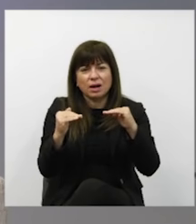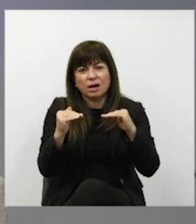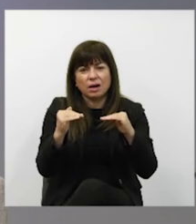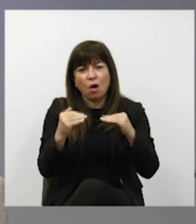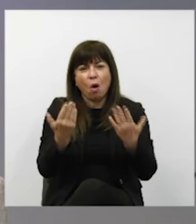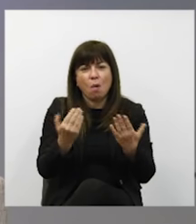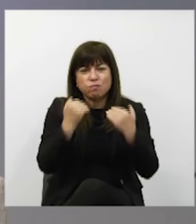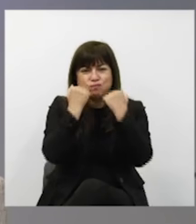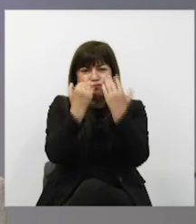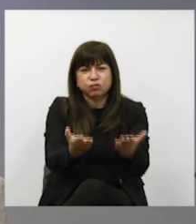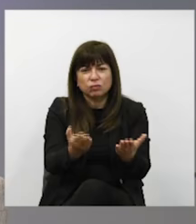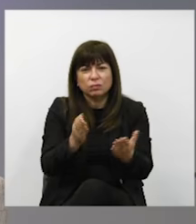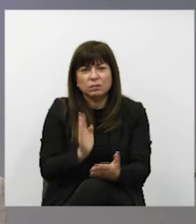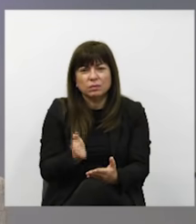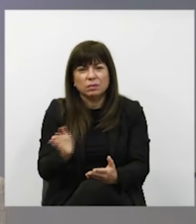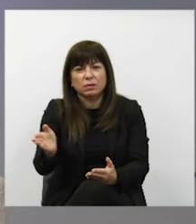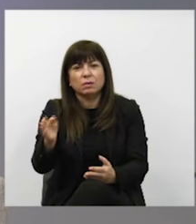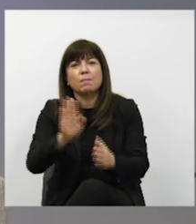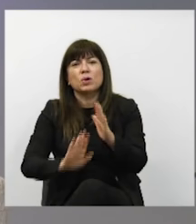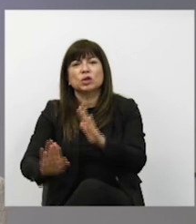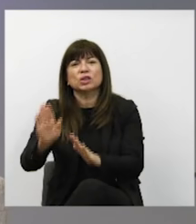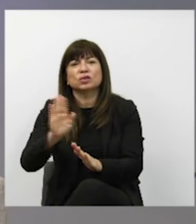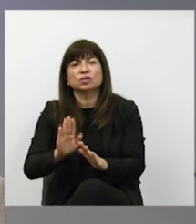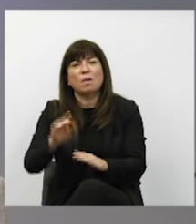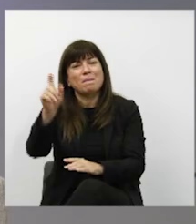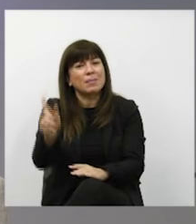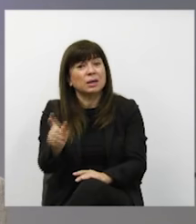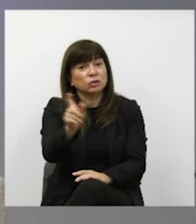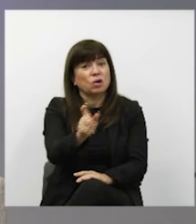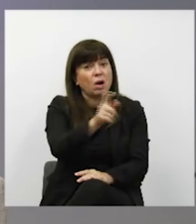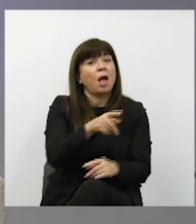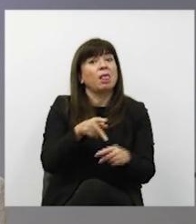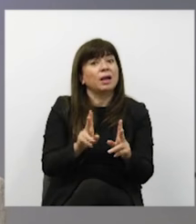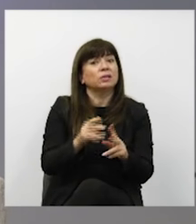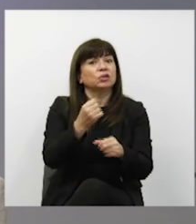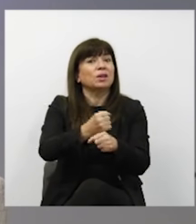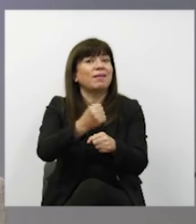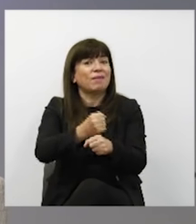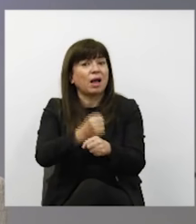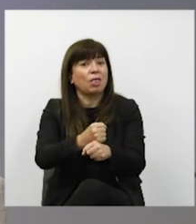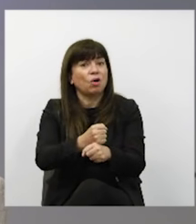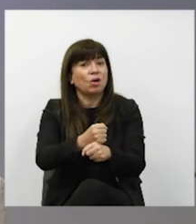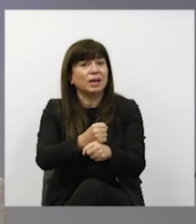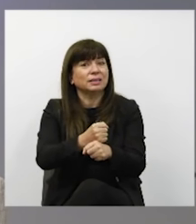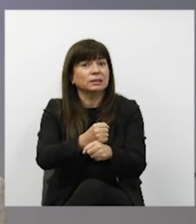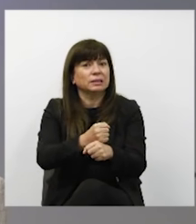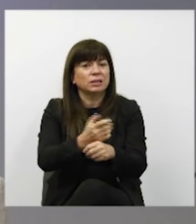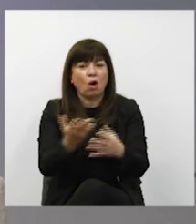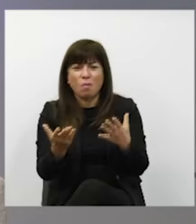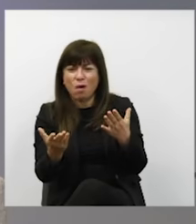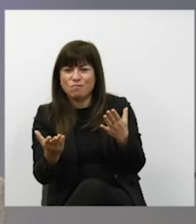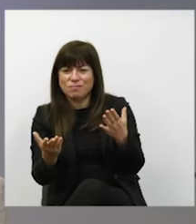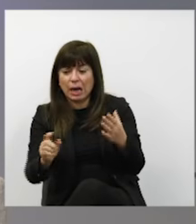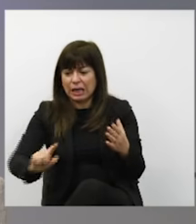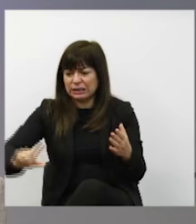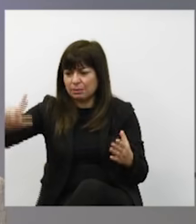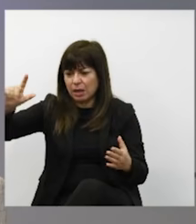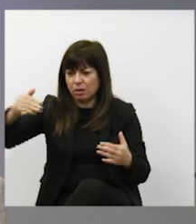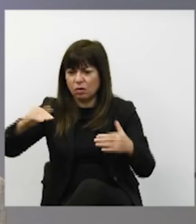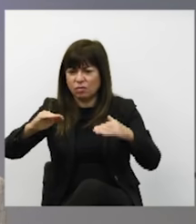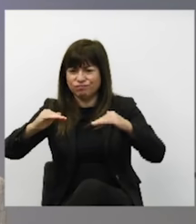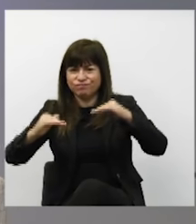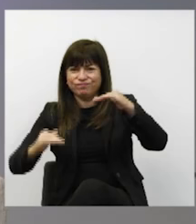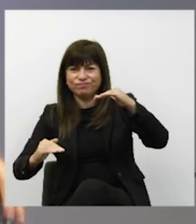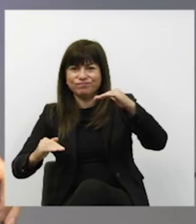la sustentabilidad, como es la protección de los consumidores o la protección de los derechos de los trabajadores con el crecimiento. Creemos que hay una inercia